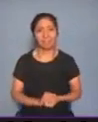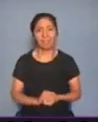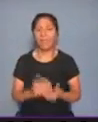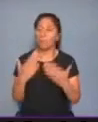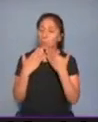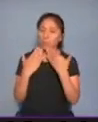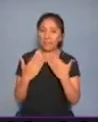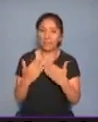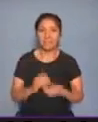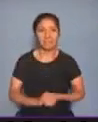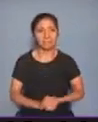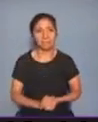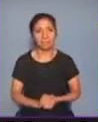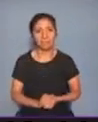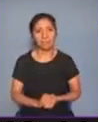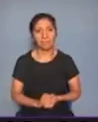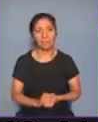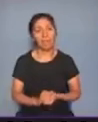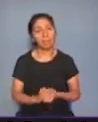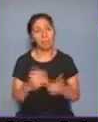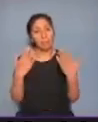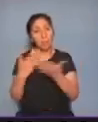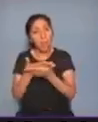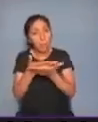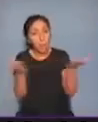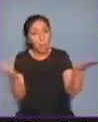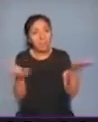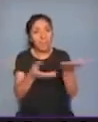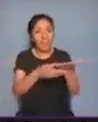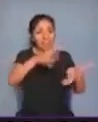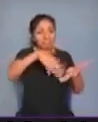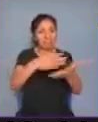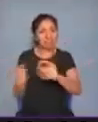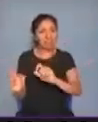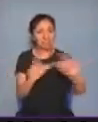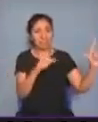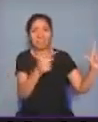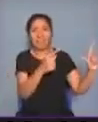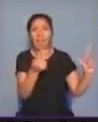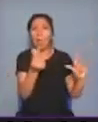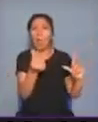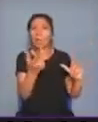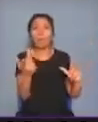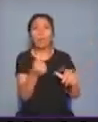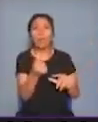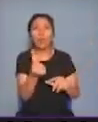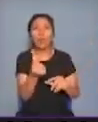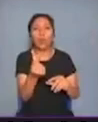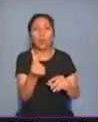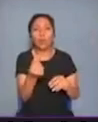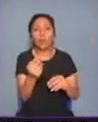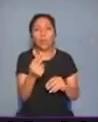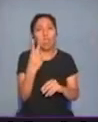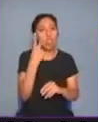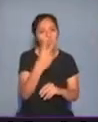Muchas gracias no ustedes podemos Mostrar un poquito también el calendario ahí es calendario el valor del calendario son